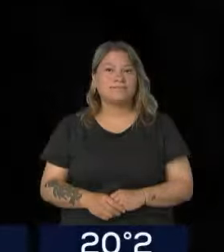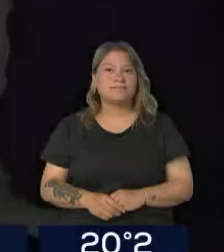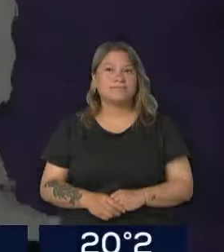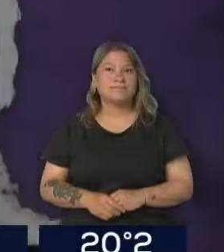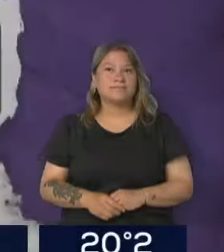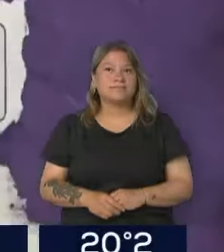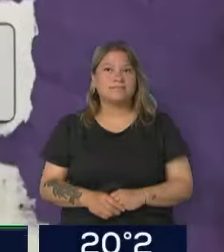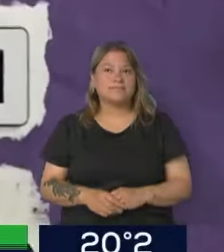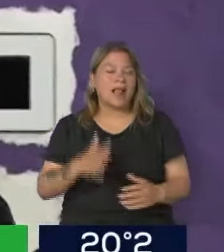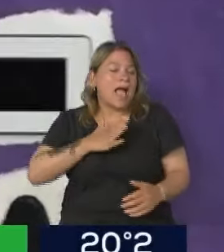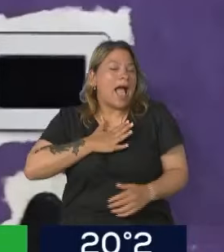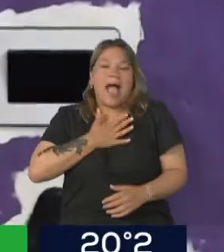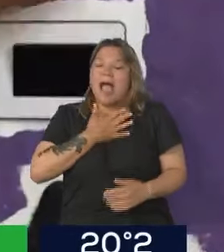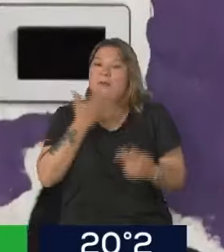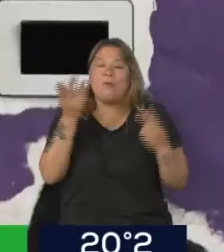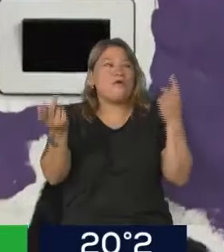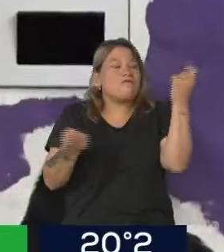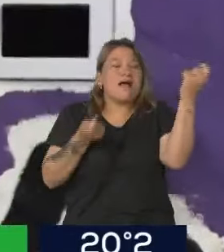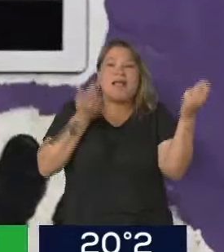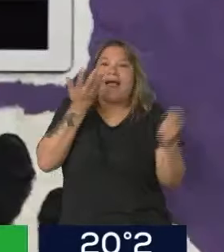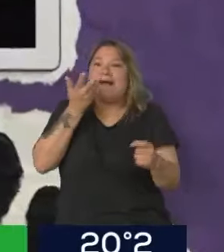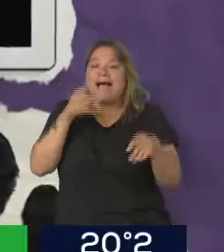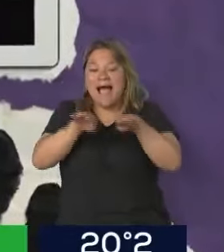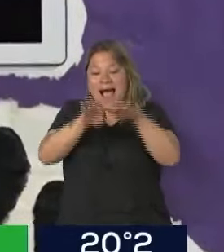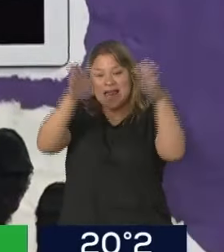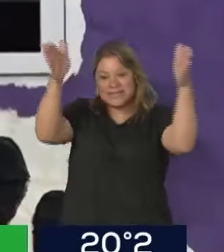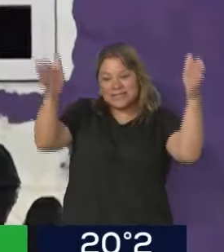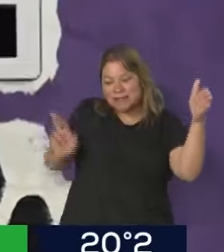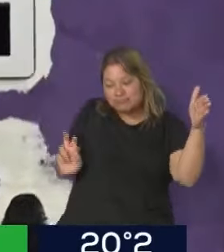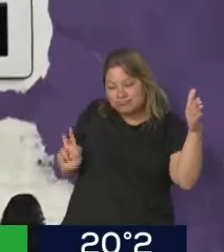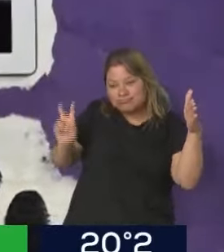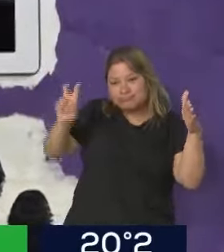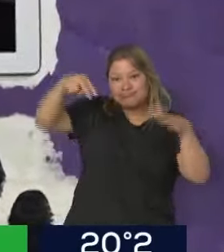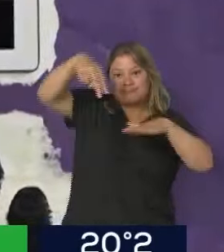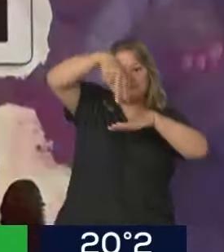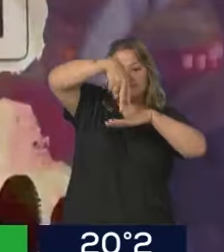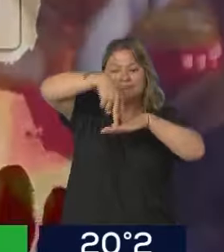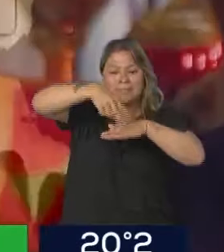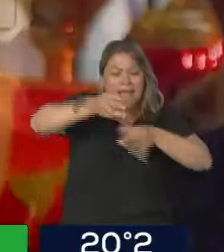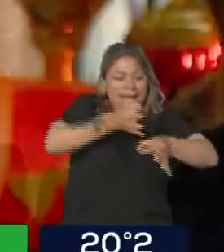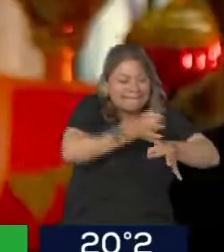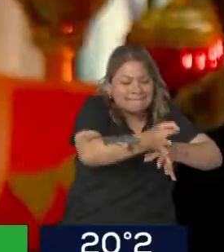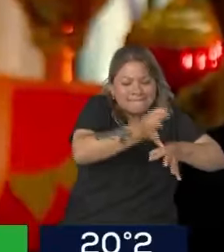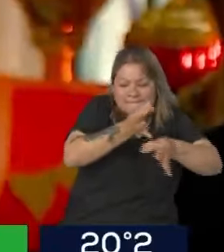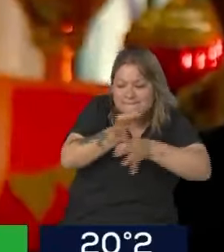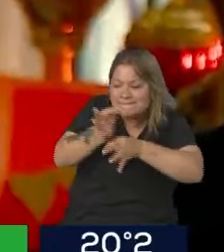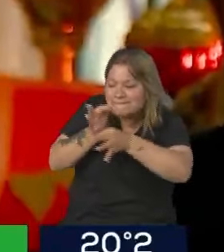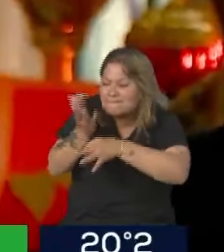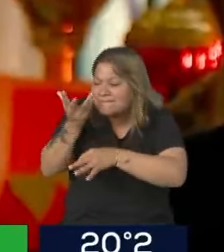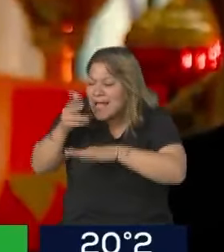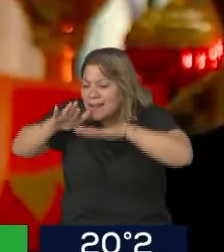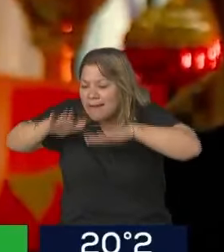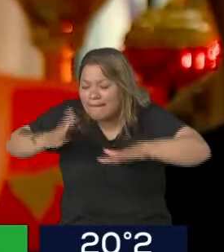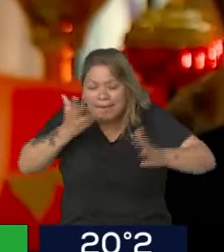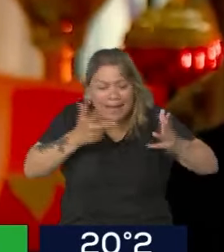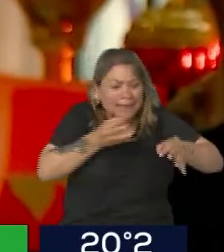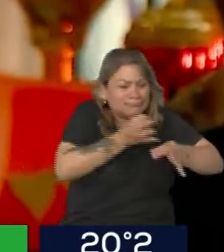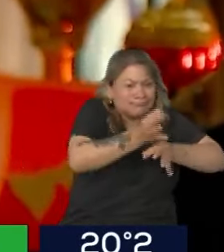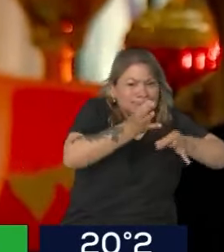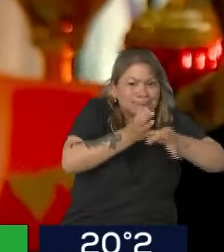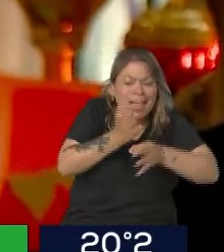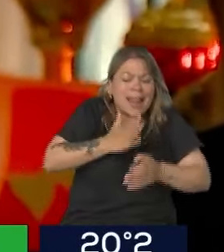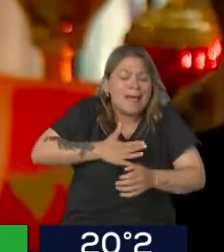Me encanta, amo, amo bailar, amo subirme arriba del escenario, amo enseñar, me encantan los niños, poder transmitirle todo ese amor